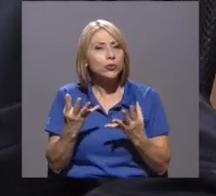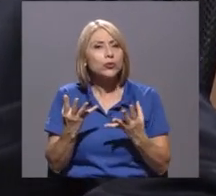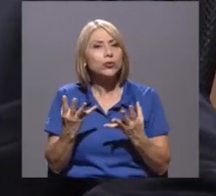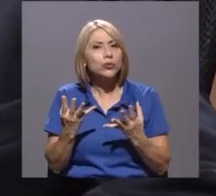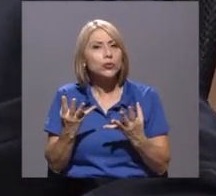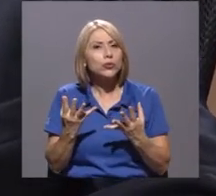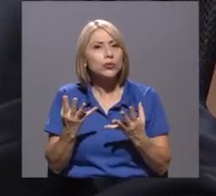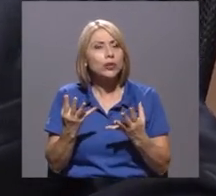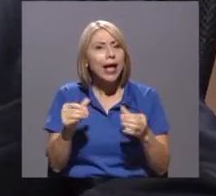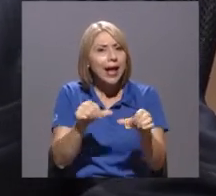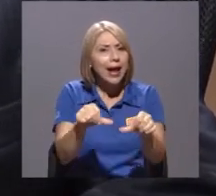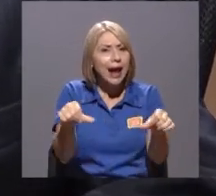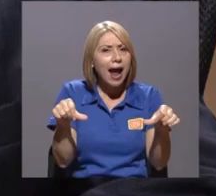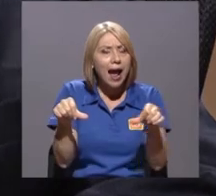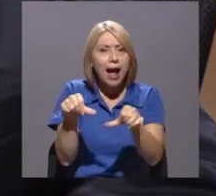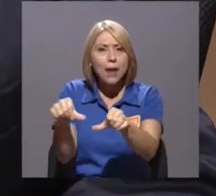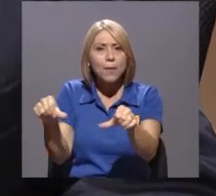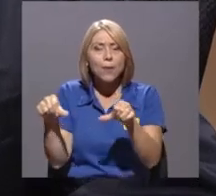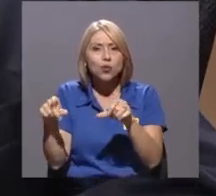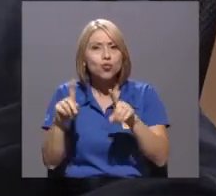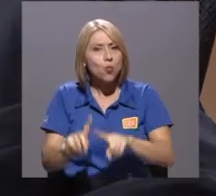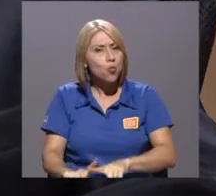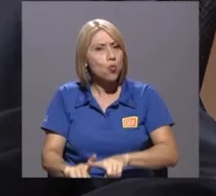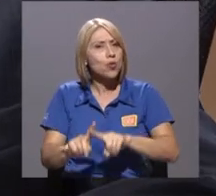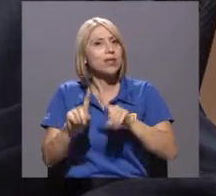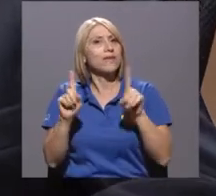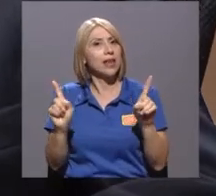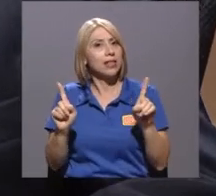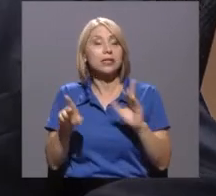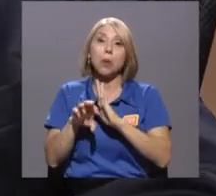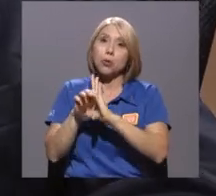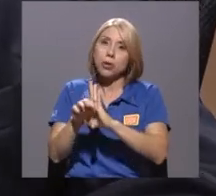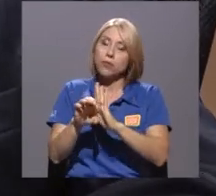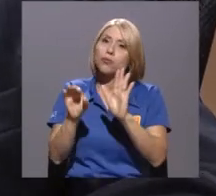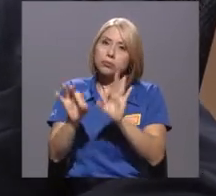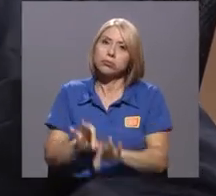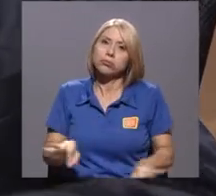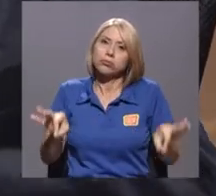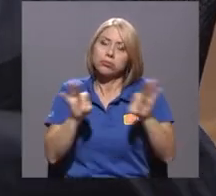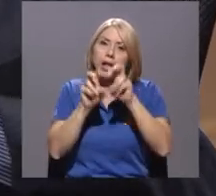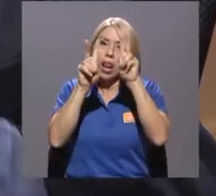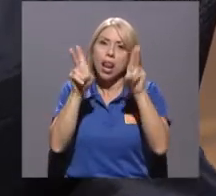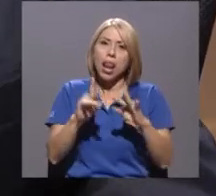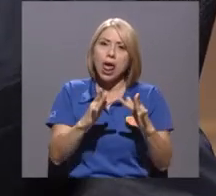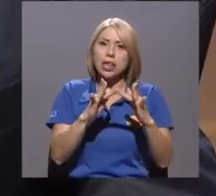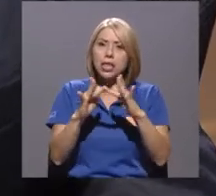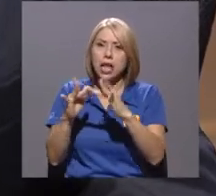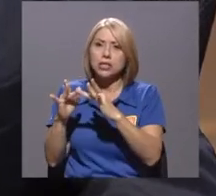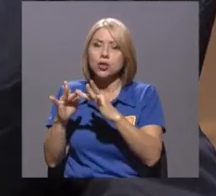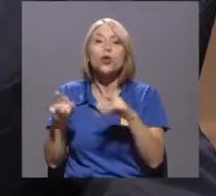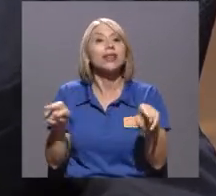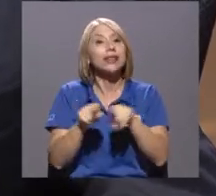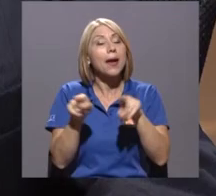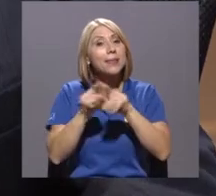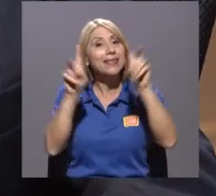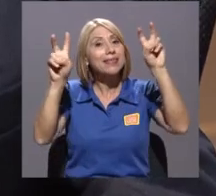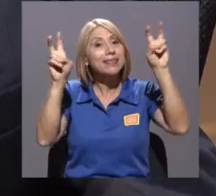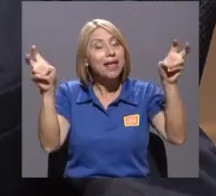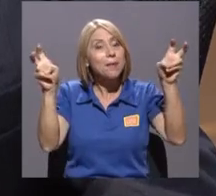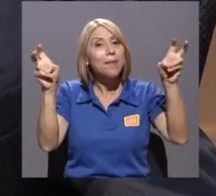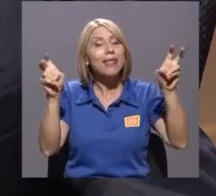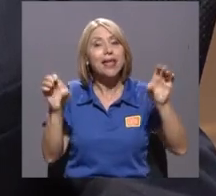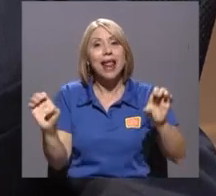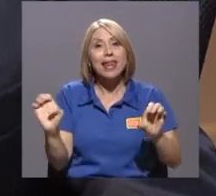muy diferentes en estabilización el campo de la energía del medio ambiente